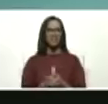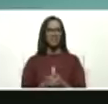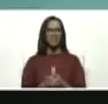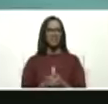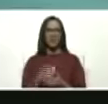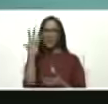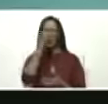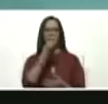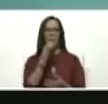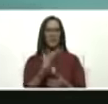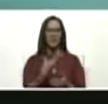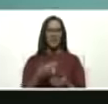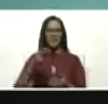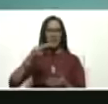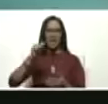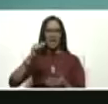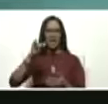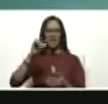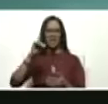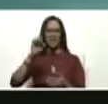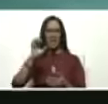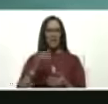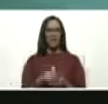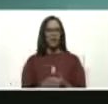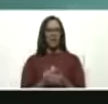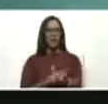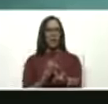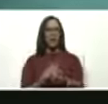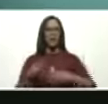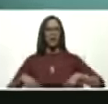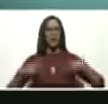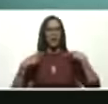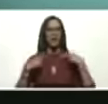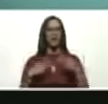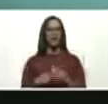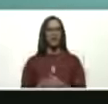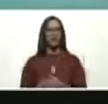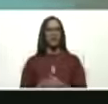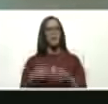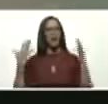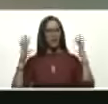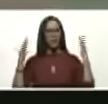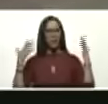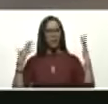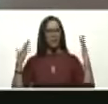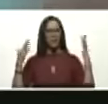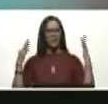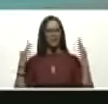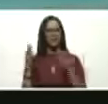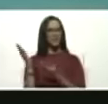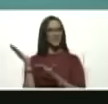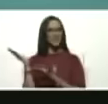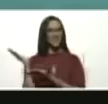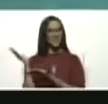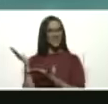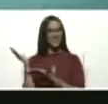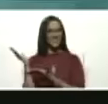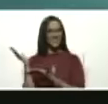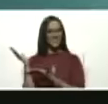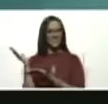Una belleza, Aide. Una hermana de la vida, chica. Vamos a darle un aplauso ahí de Josefina.